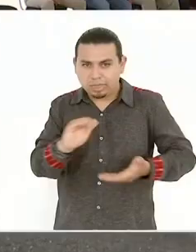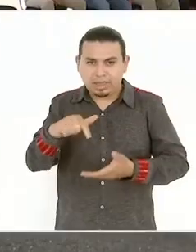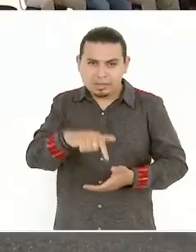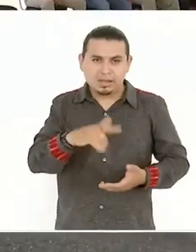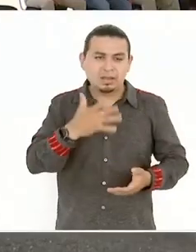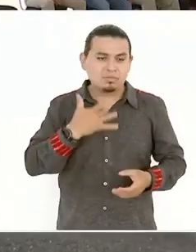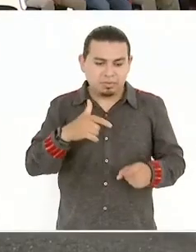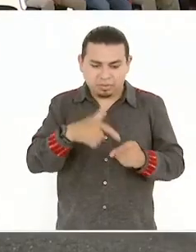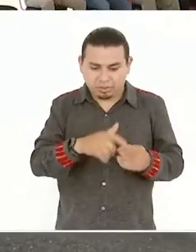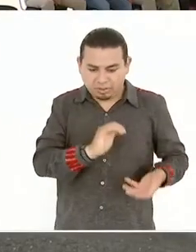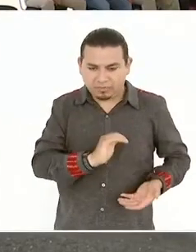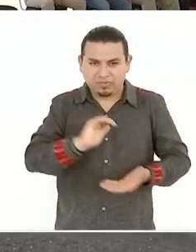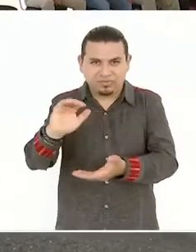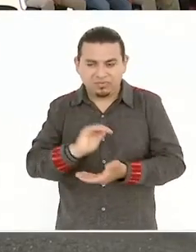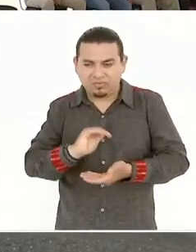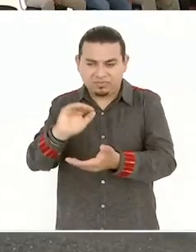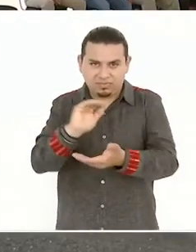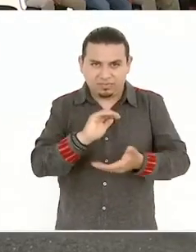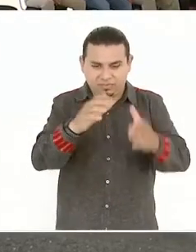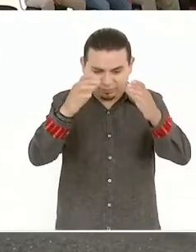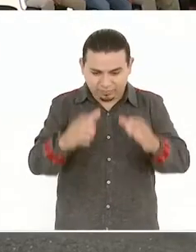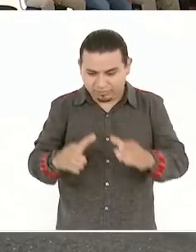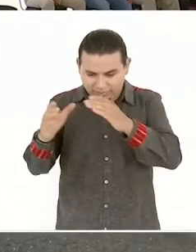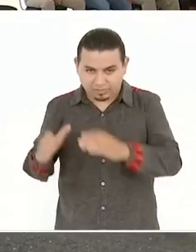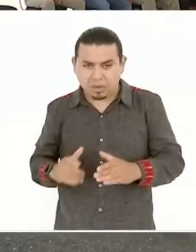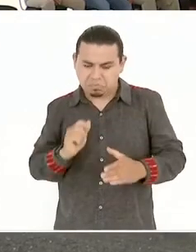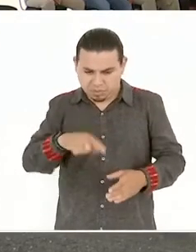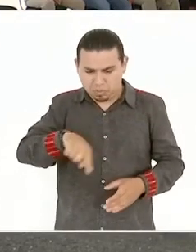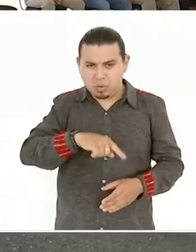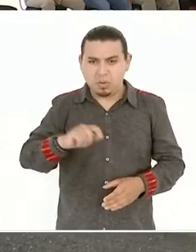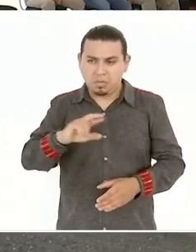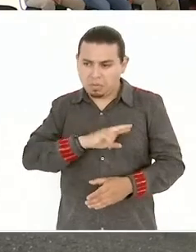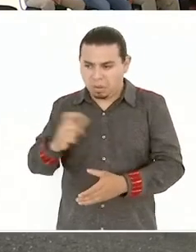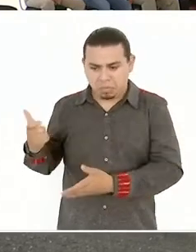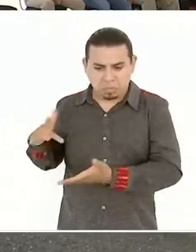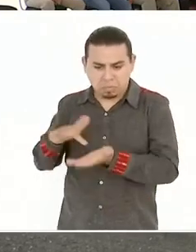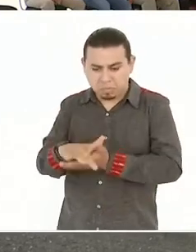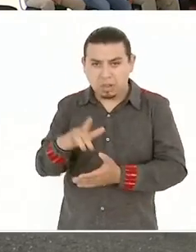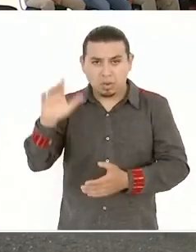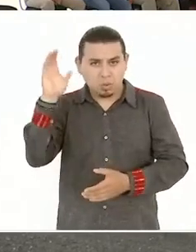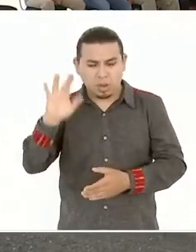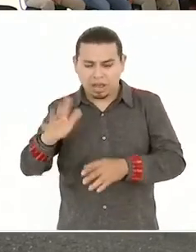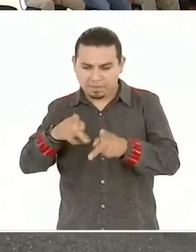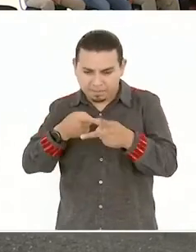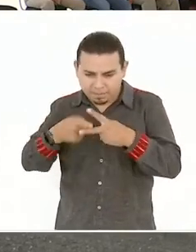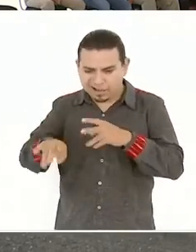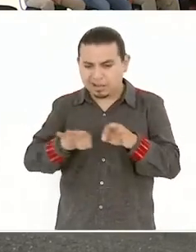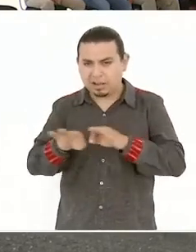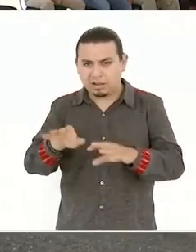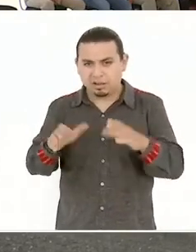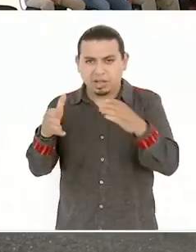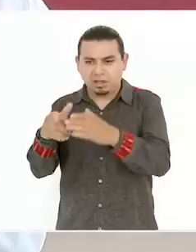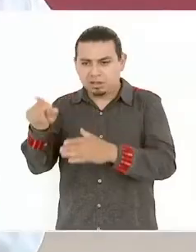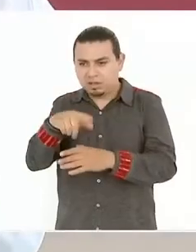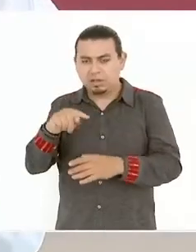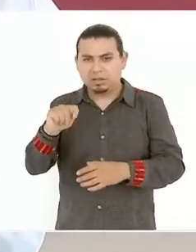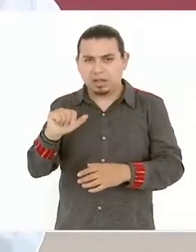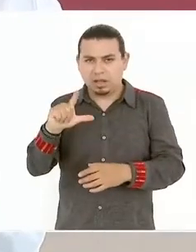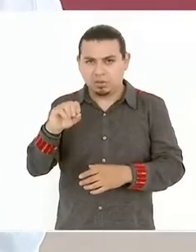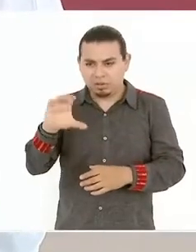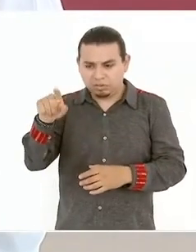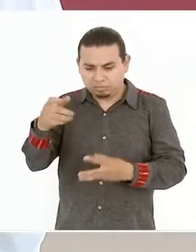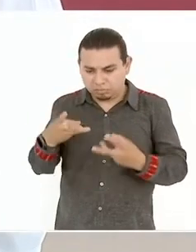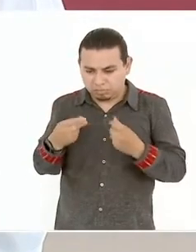puertos. Y también con capital privado, en Coatzacoalcos ya iniciaron los trabajos de la terminal de etano con